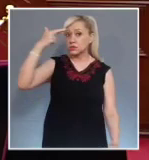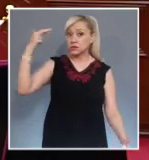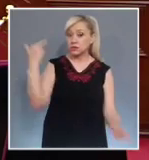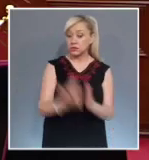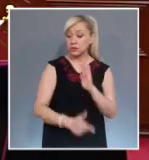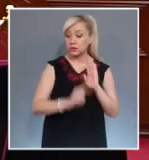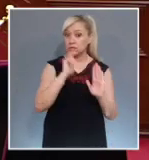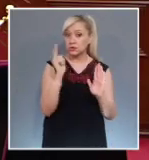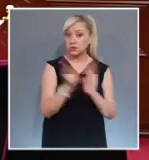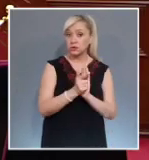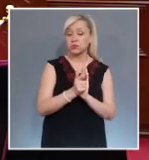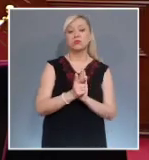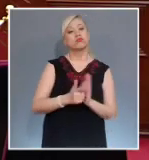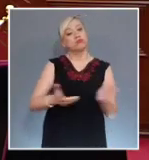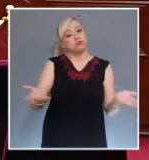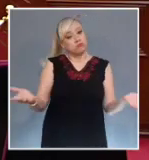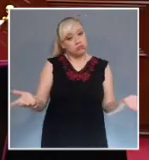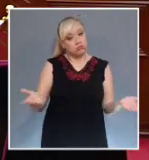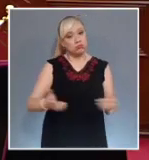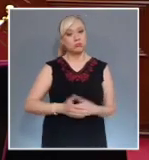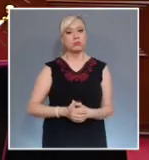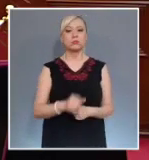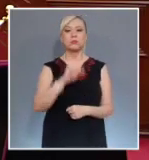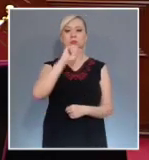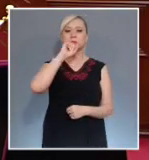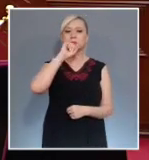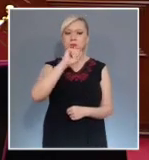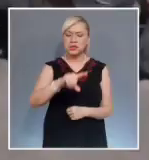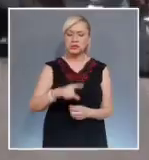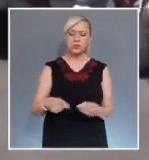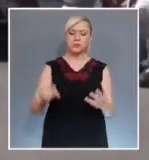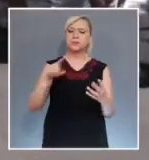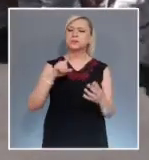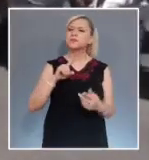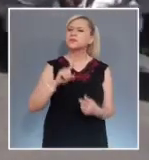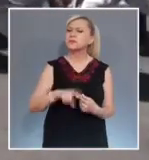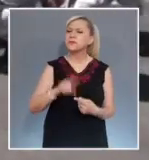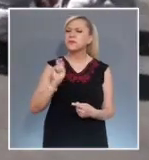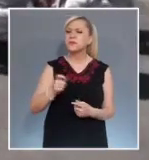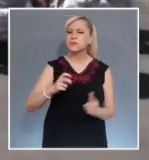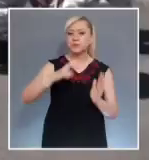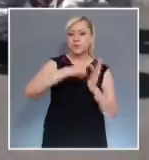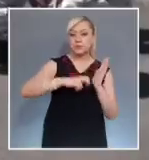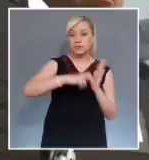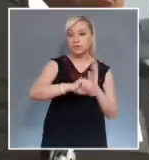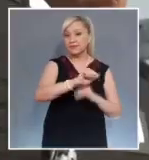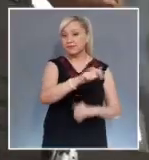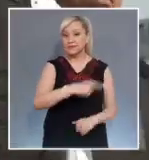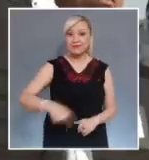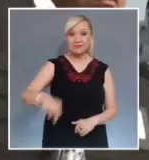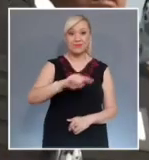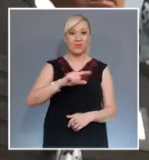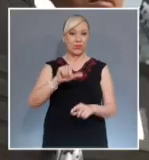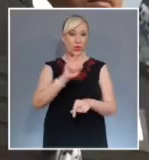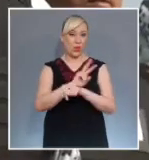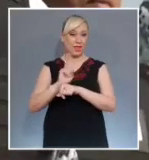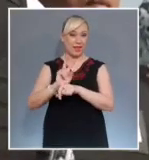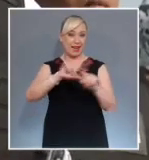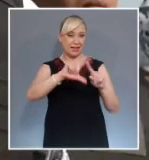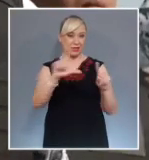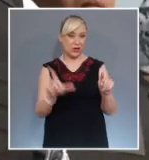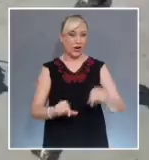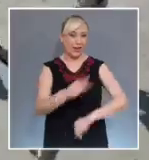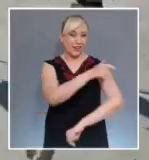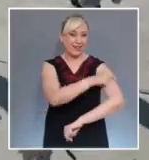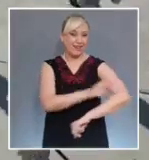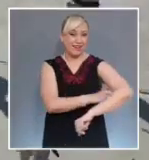también validó la medida disciplinaria de restricción para los elementos de la guardia nacional medida que consiste en la obligación